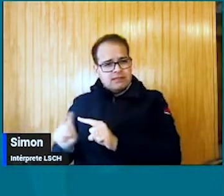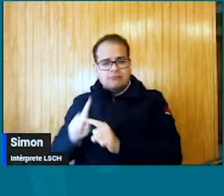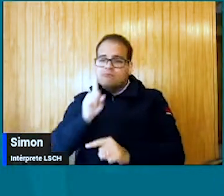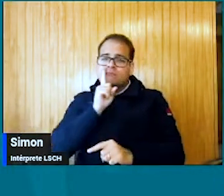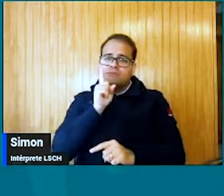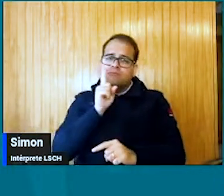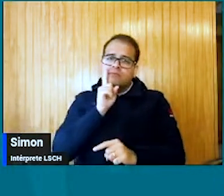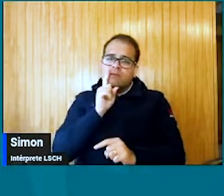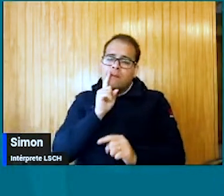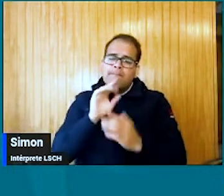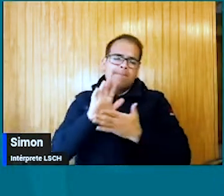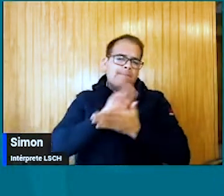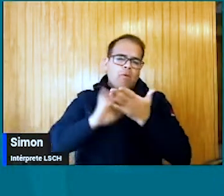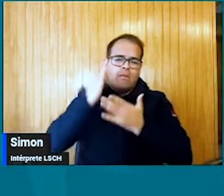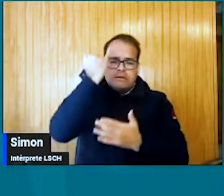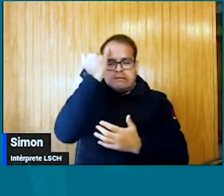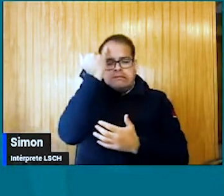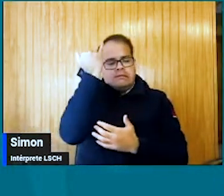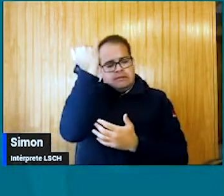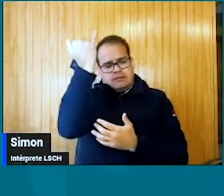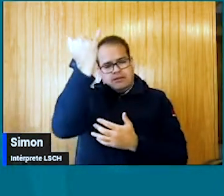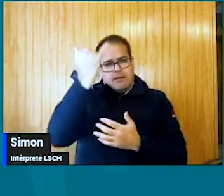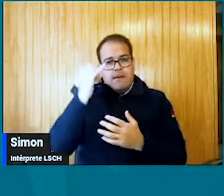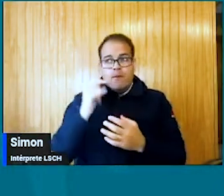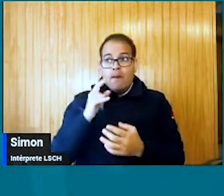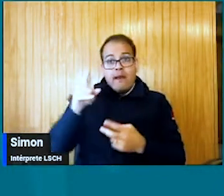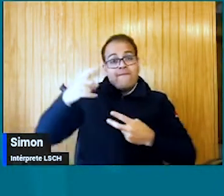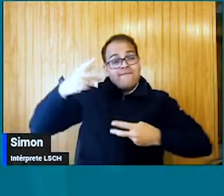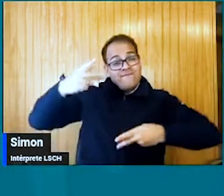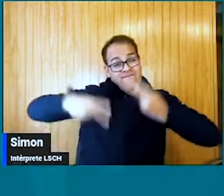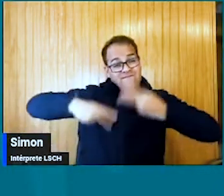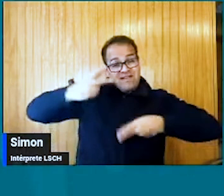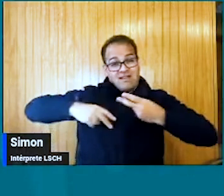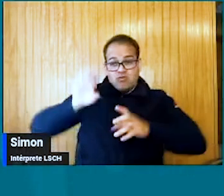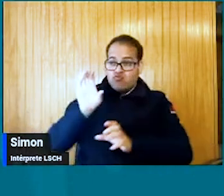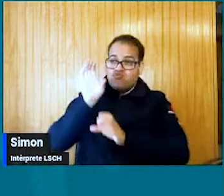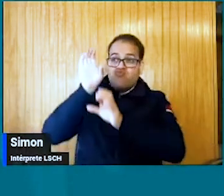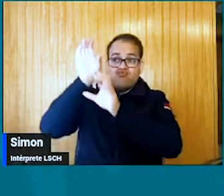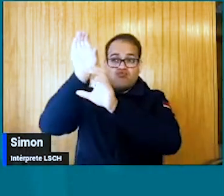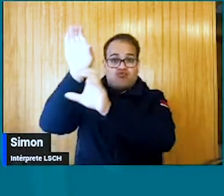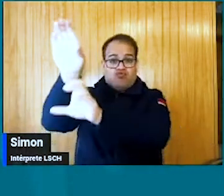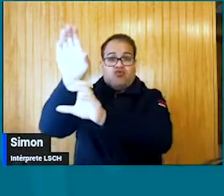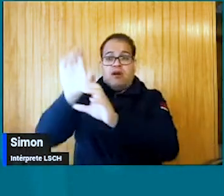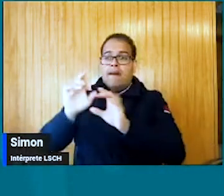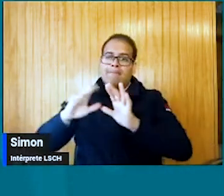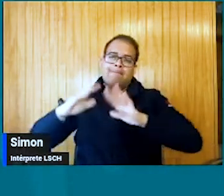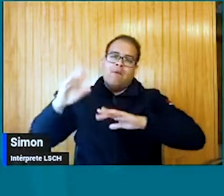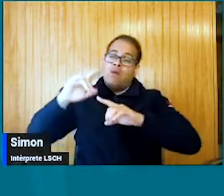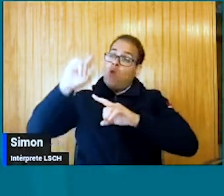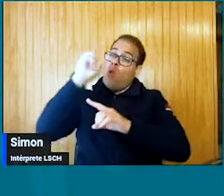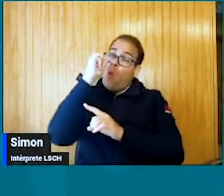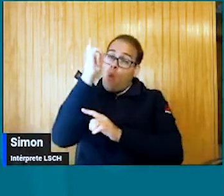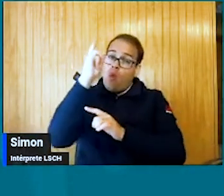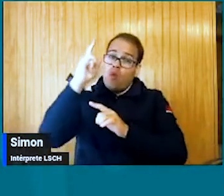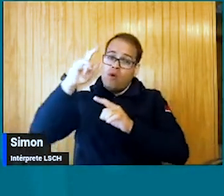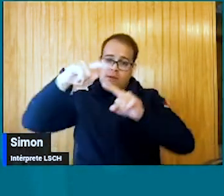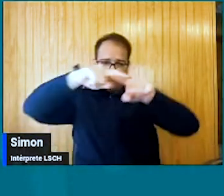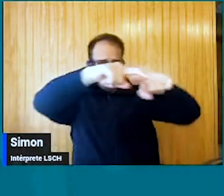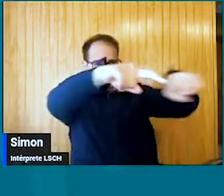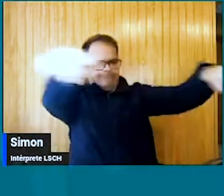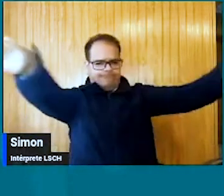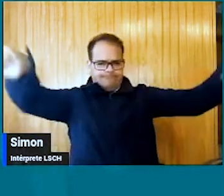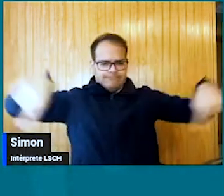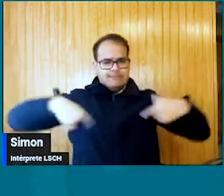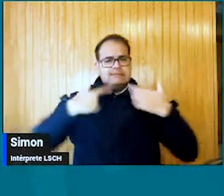Para que se hagan una idea, una máquina en viña debiese estar cubriendo alrededor de 7 hectáreas, redondo,